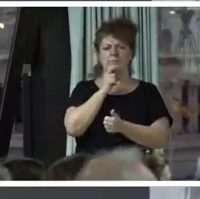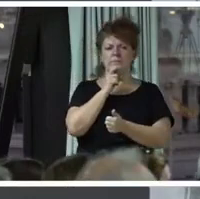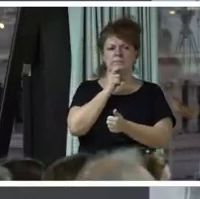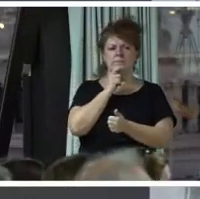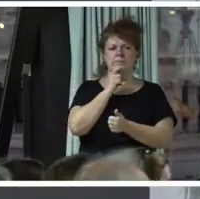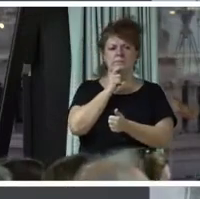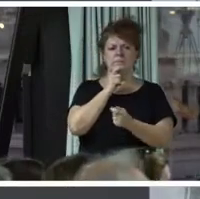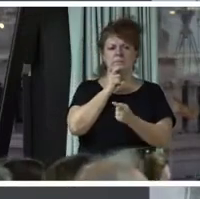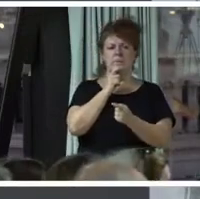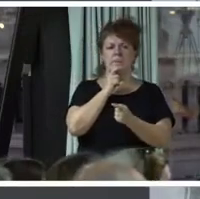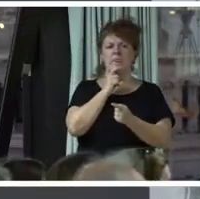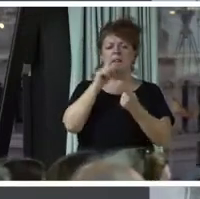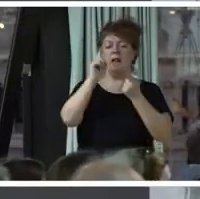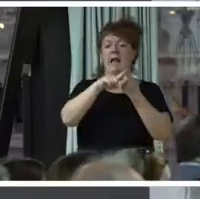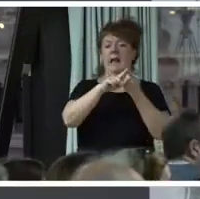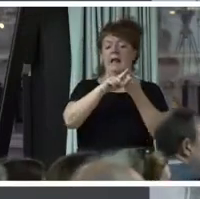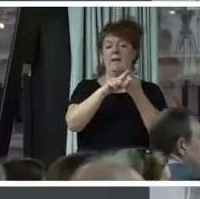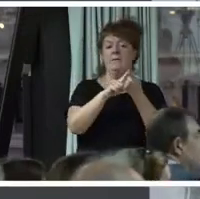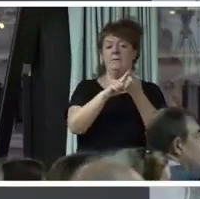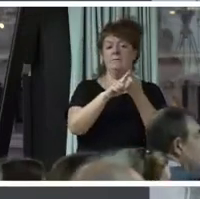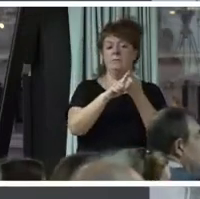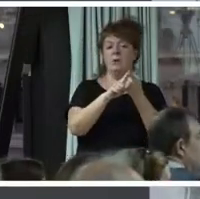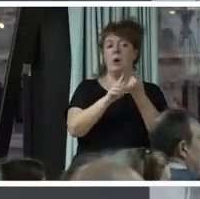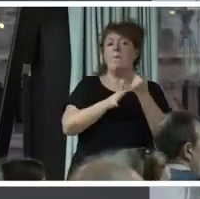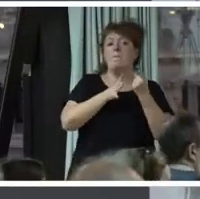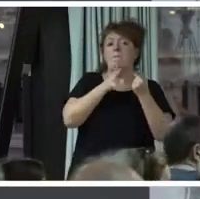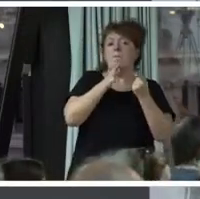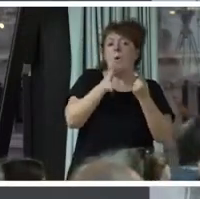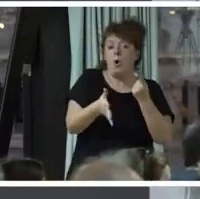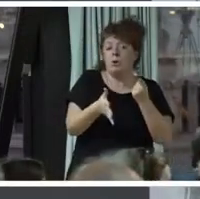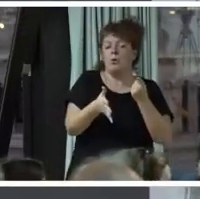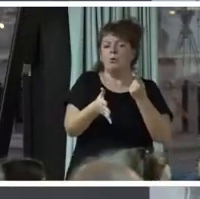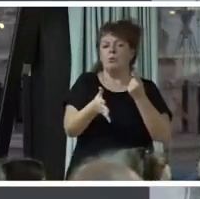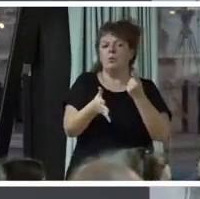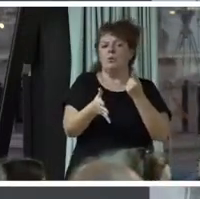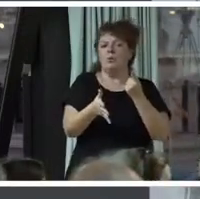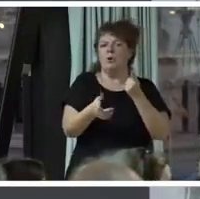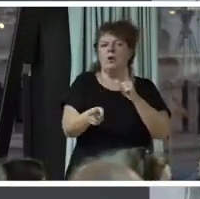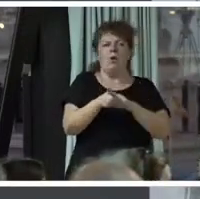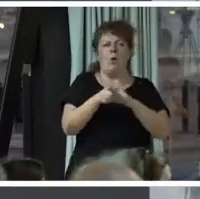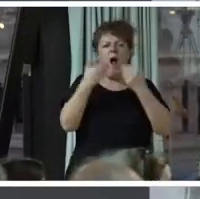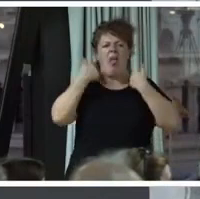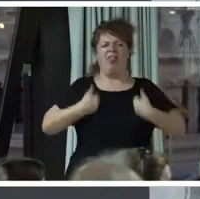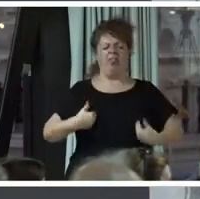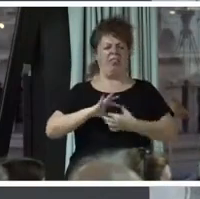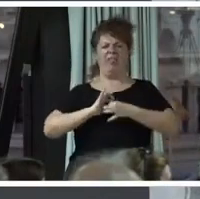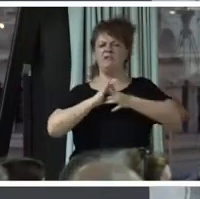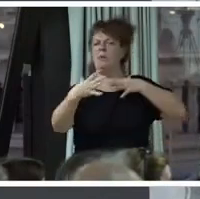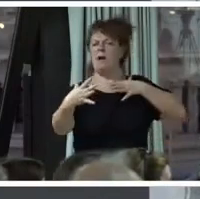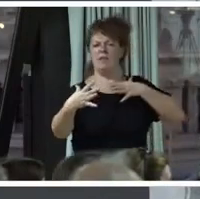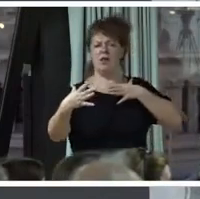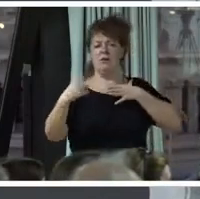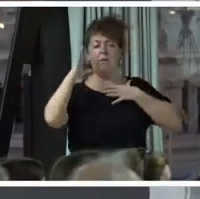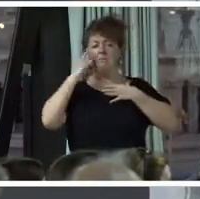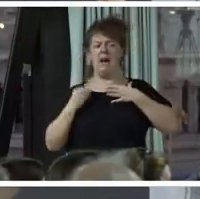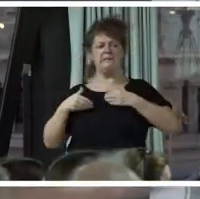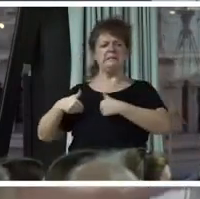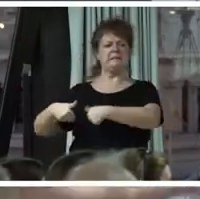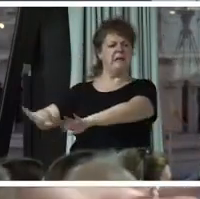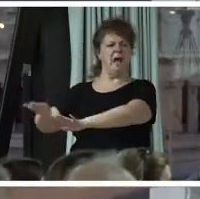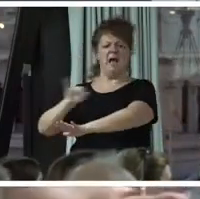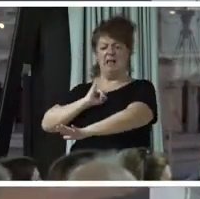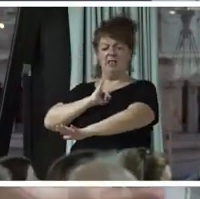las que se señalaban ya pero que son el motivo por el cual se ha producido una deshumanización total del pueblo de Palestina una